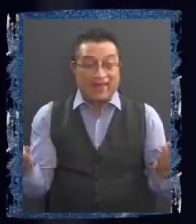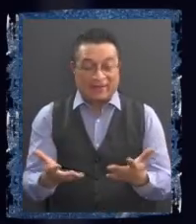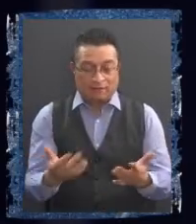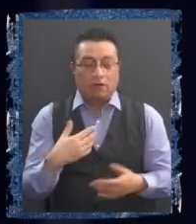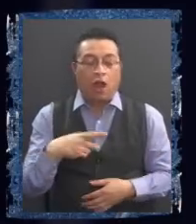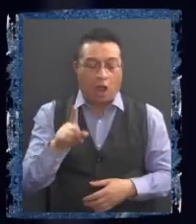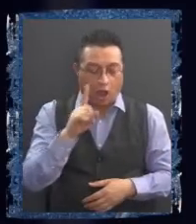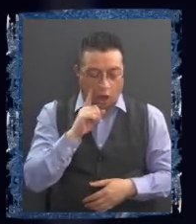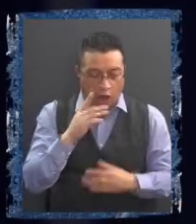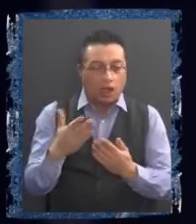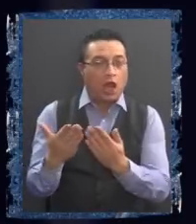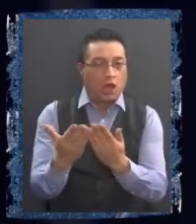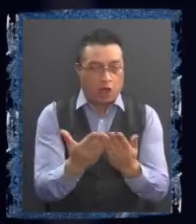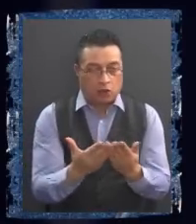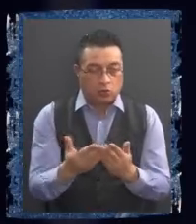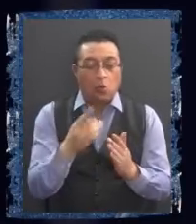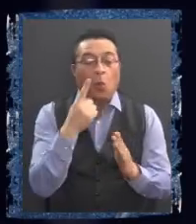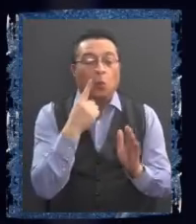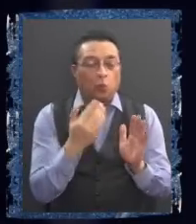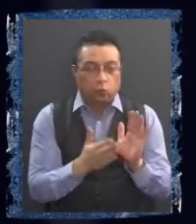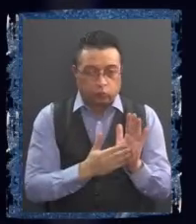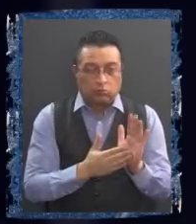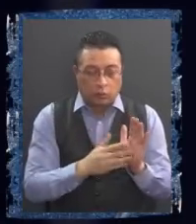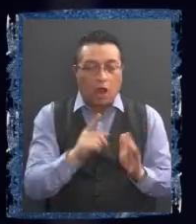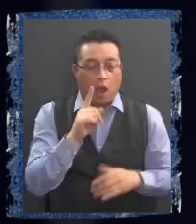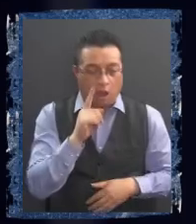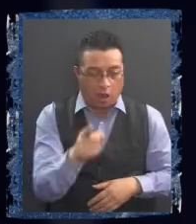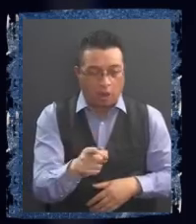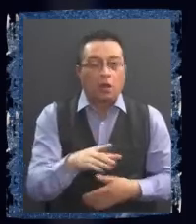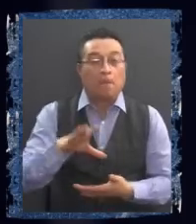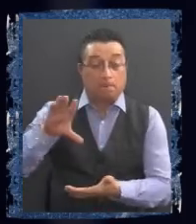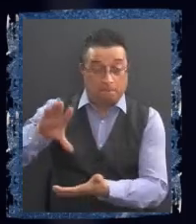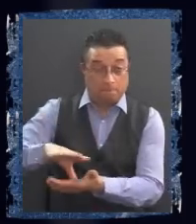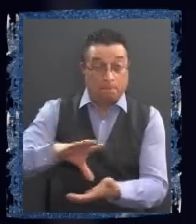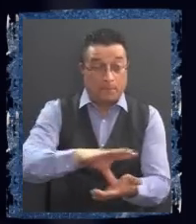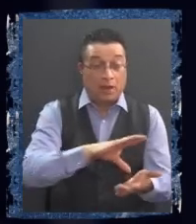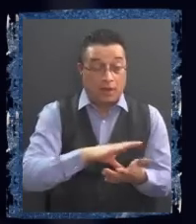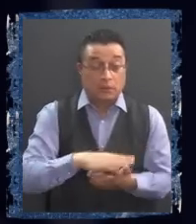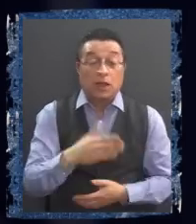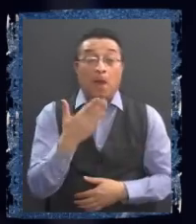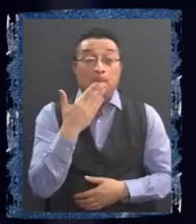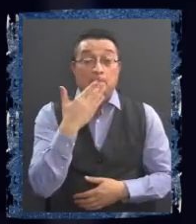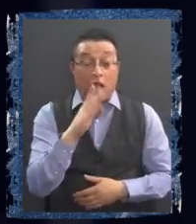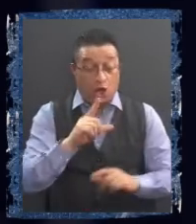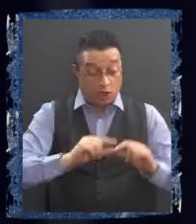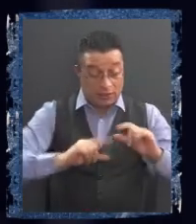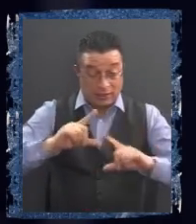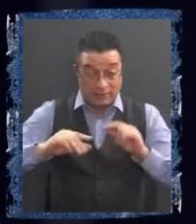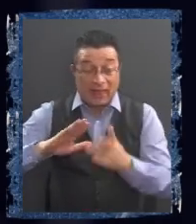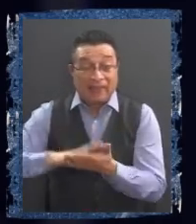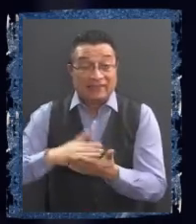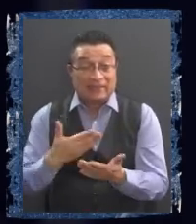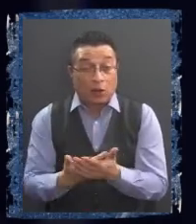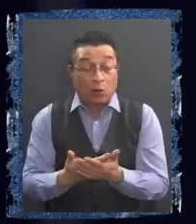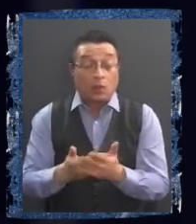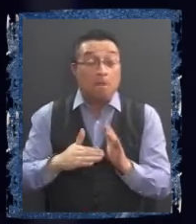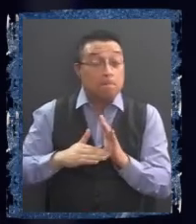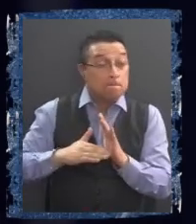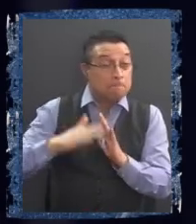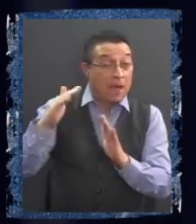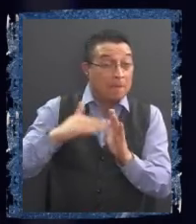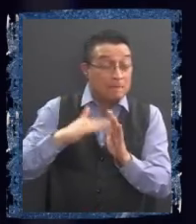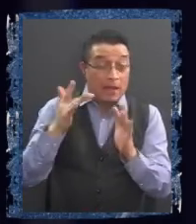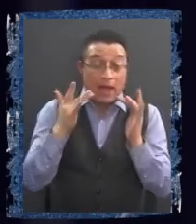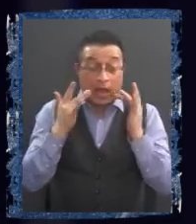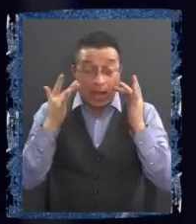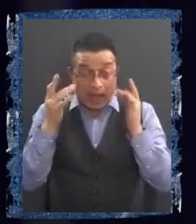estudios y evidencias de que los países que tienen mejores indicadores de salud, que tienen más satisfacción de las